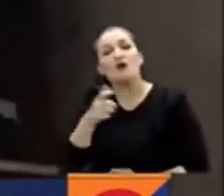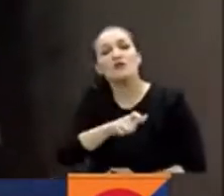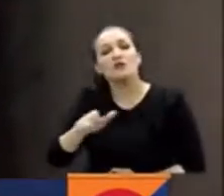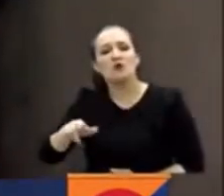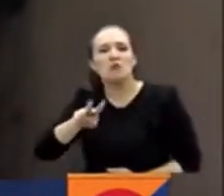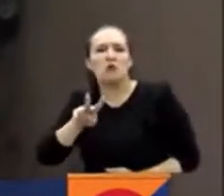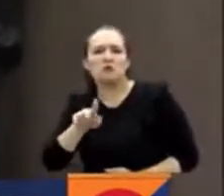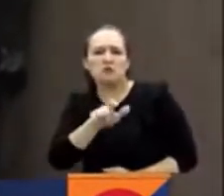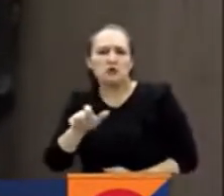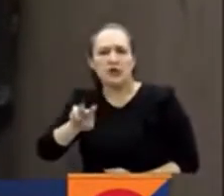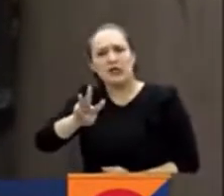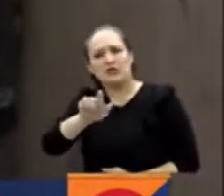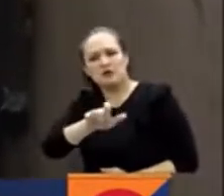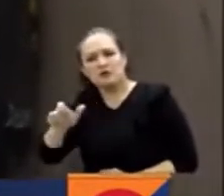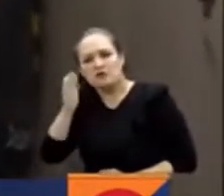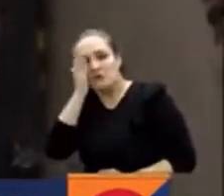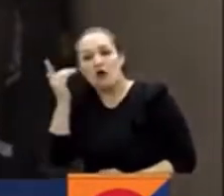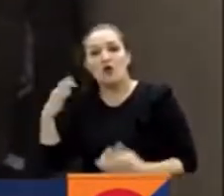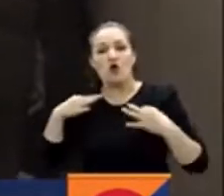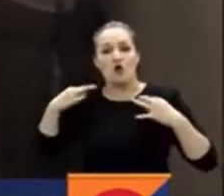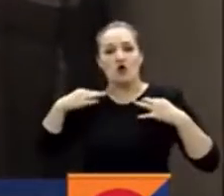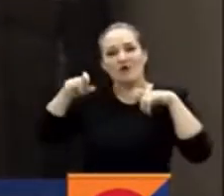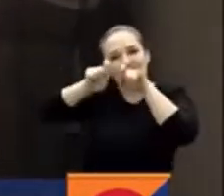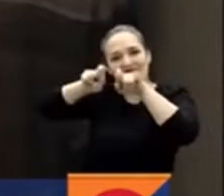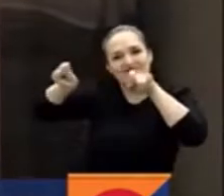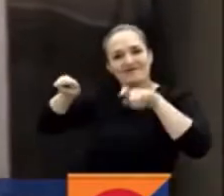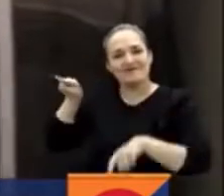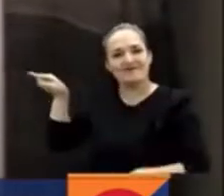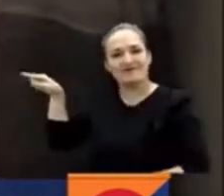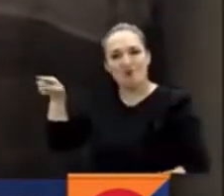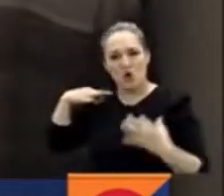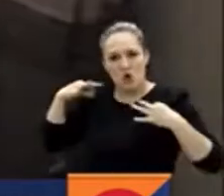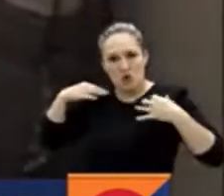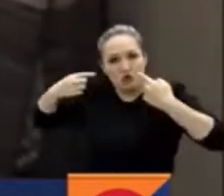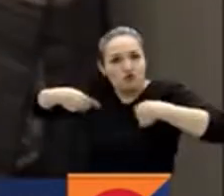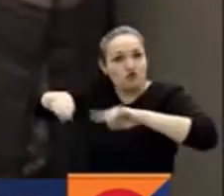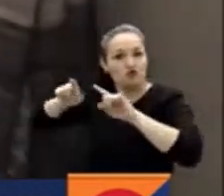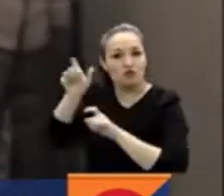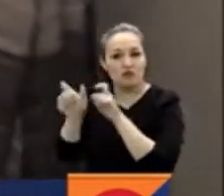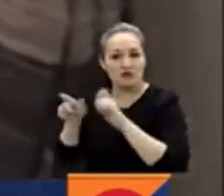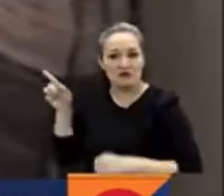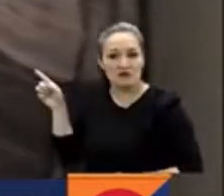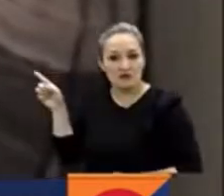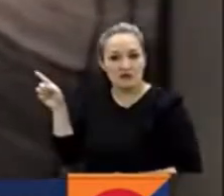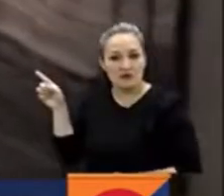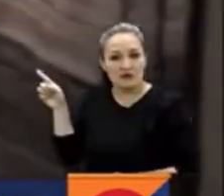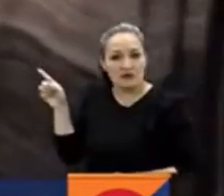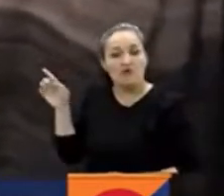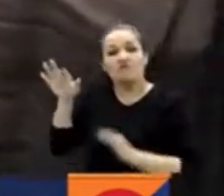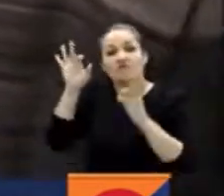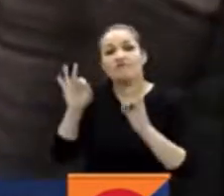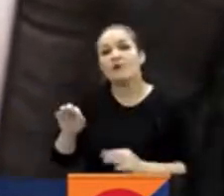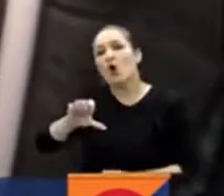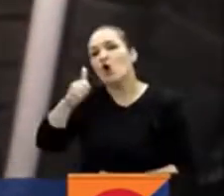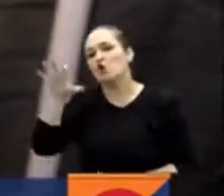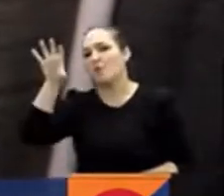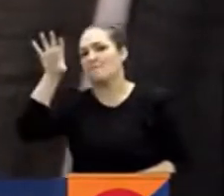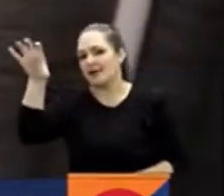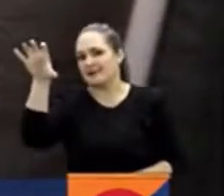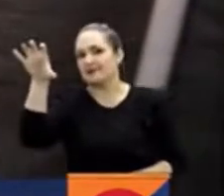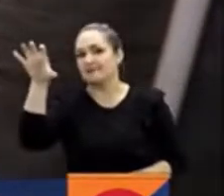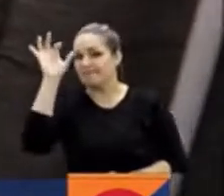los testigos. Vestuario que utilizaban estas personas, los presuntos asesinos, que serían de nacionalidad extranjera, que